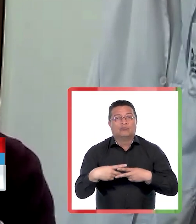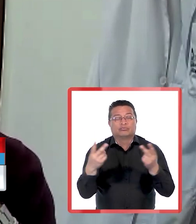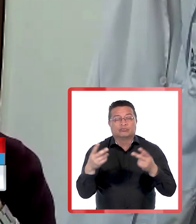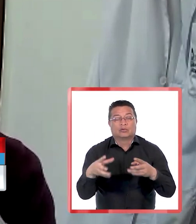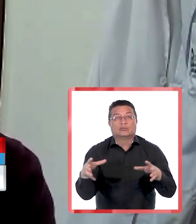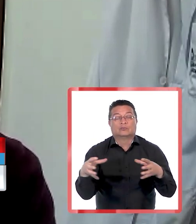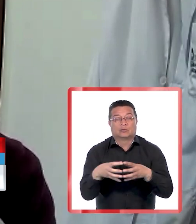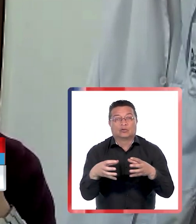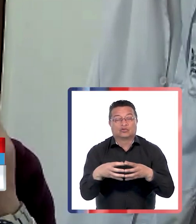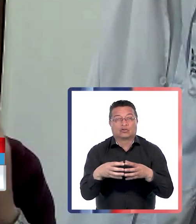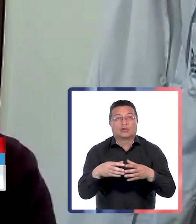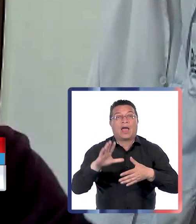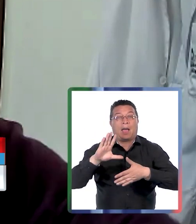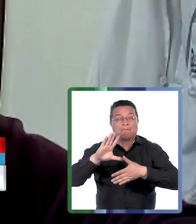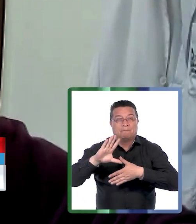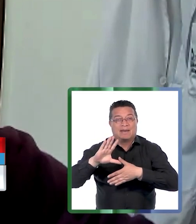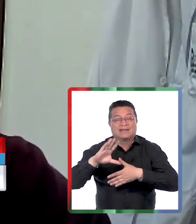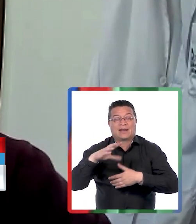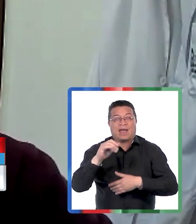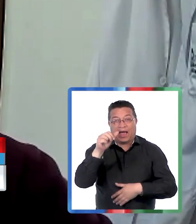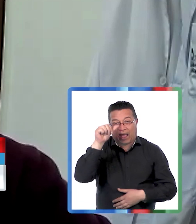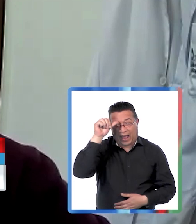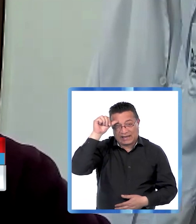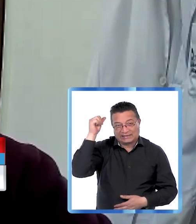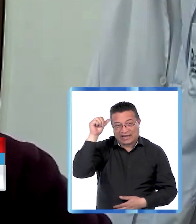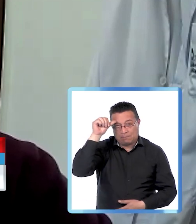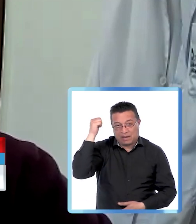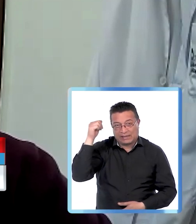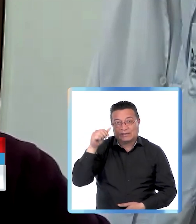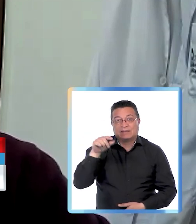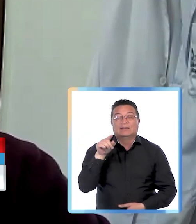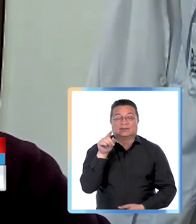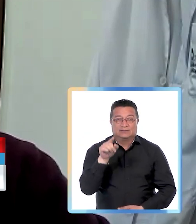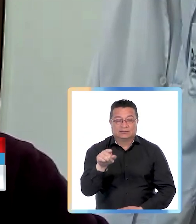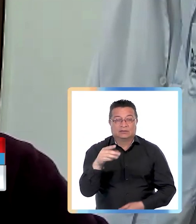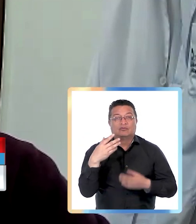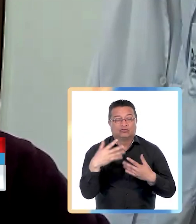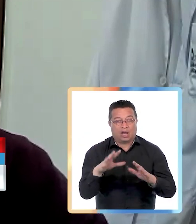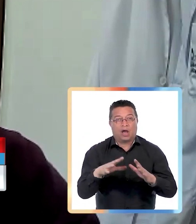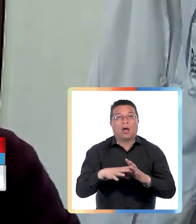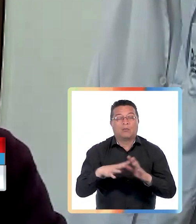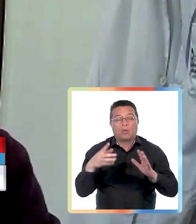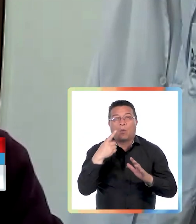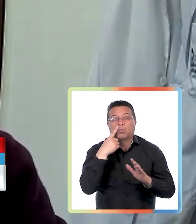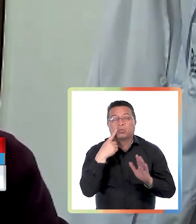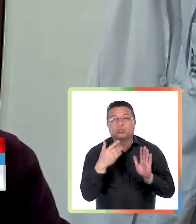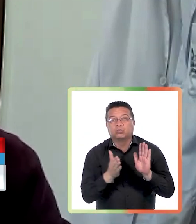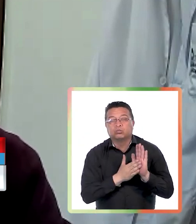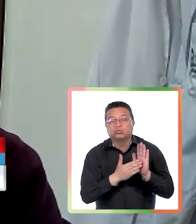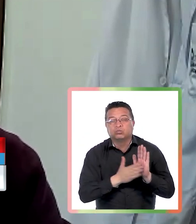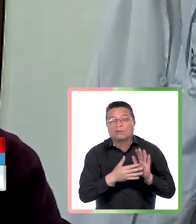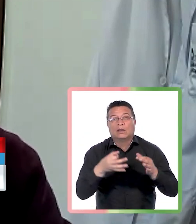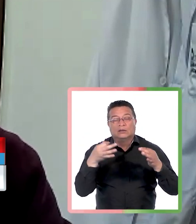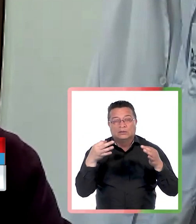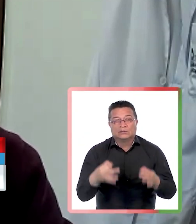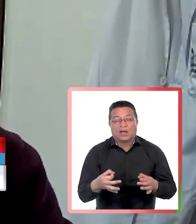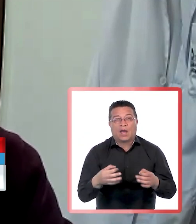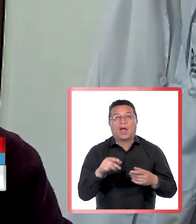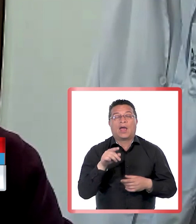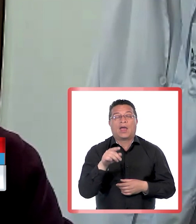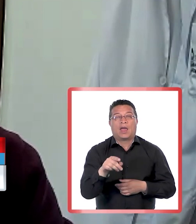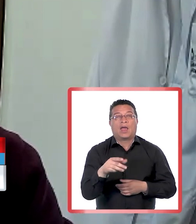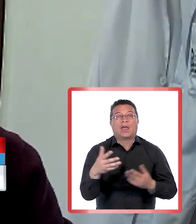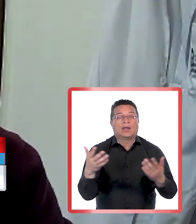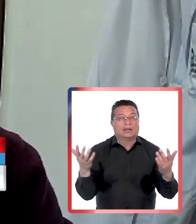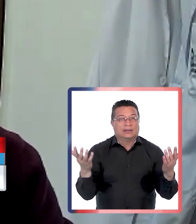publicó la Asociación Americana de Alzheimer, que está bastante bien demostrado que